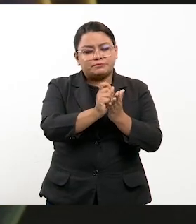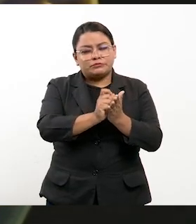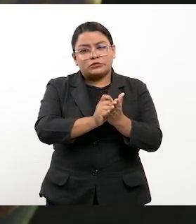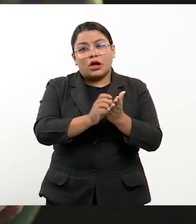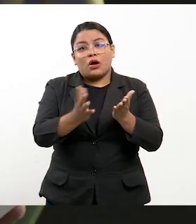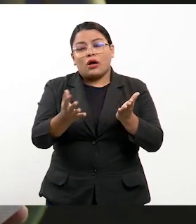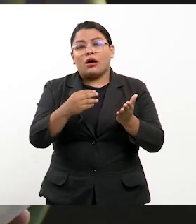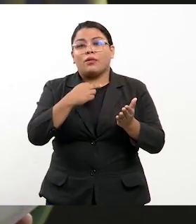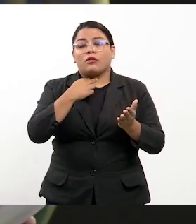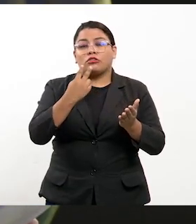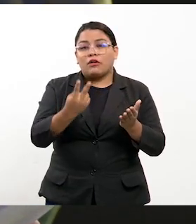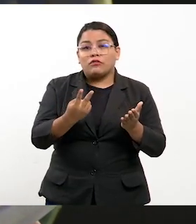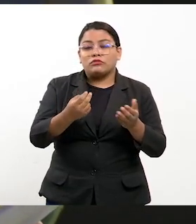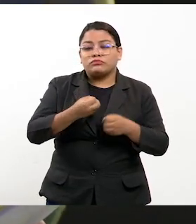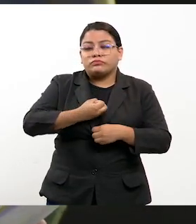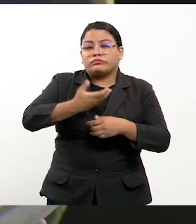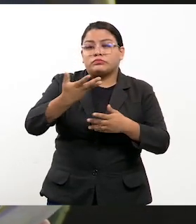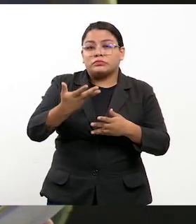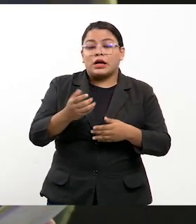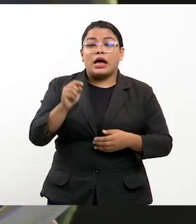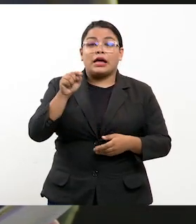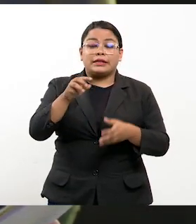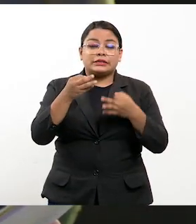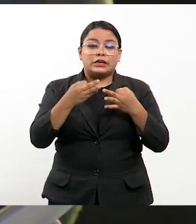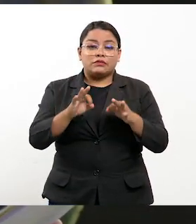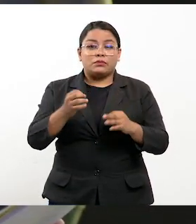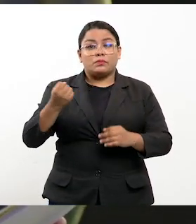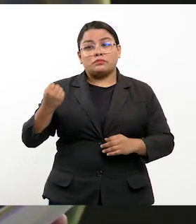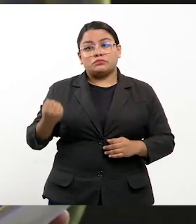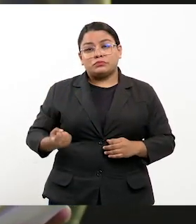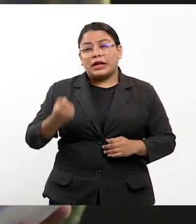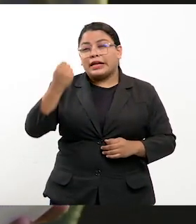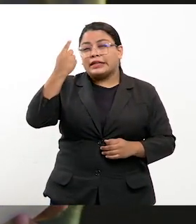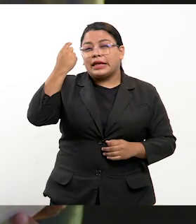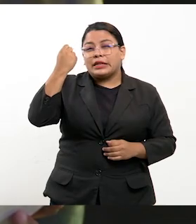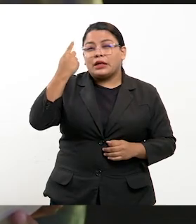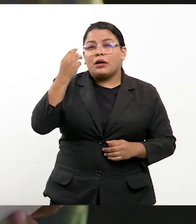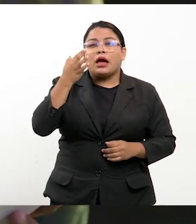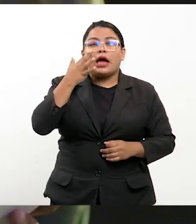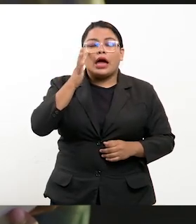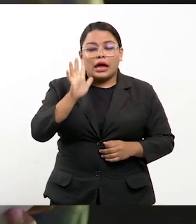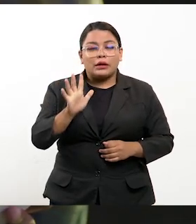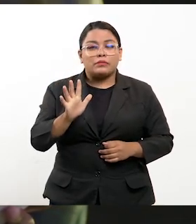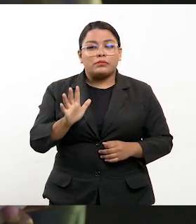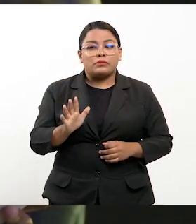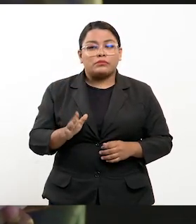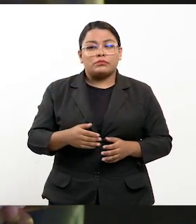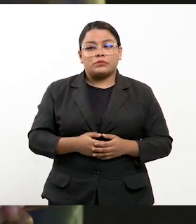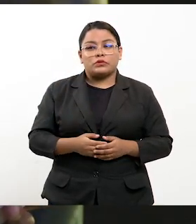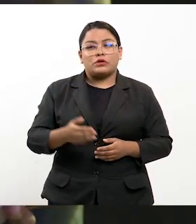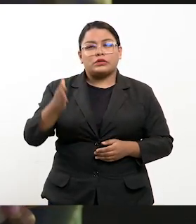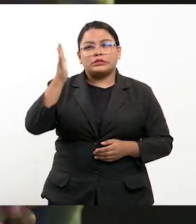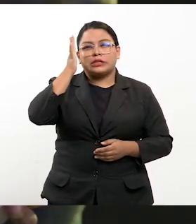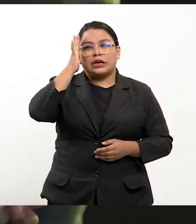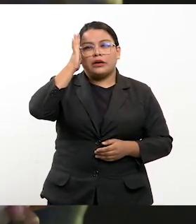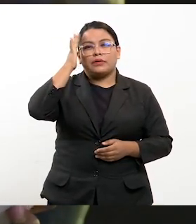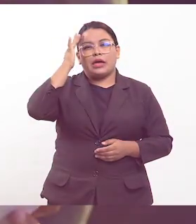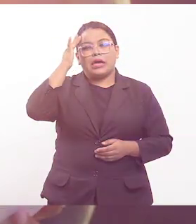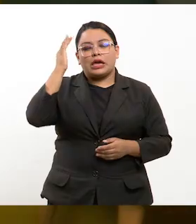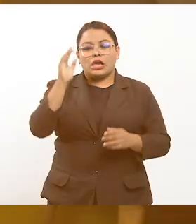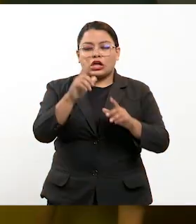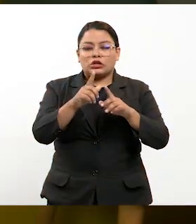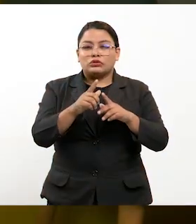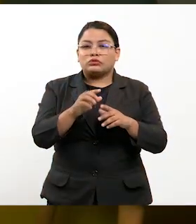expresión oral. Es así que los estudiantes van a entender, por ejemplo, cómo identificar una silueta